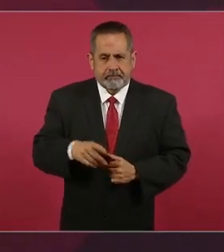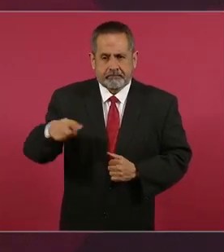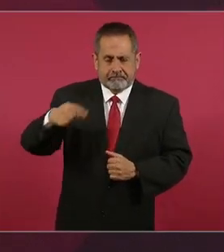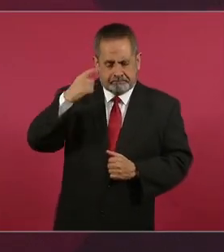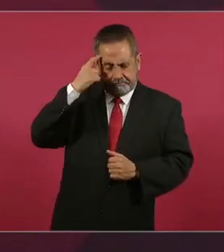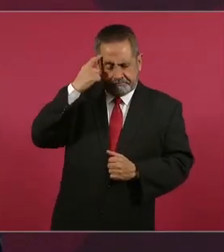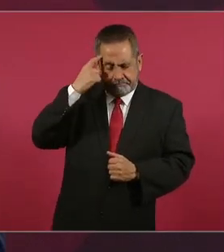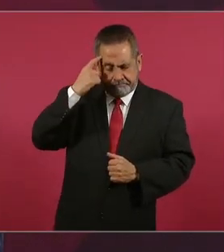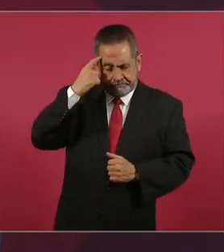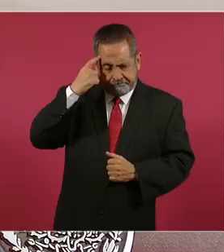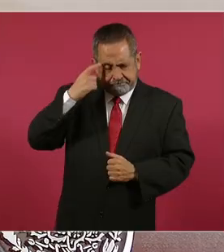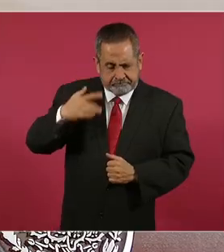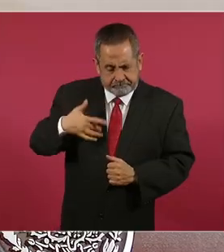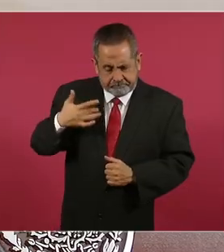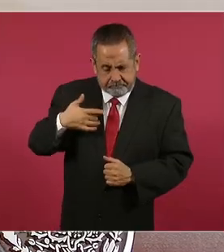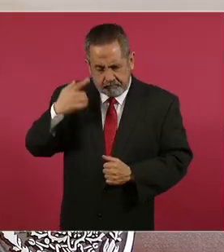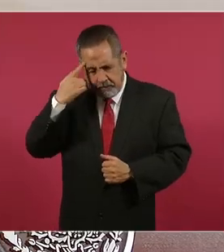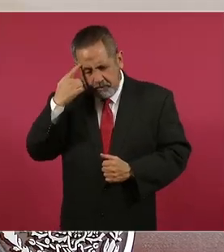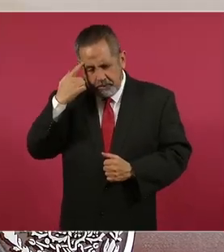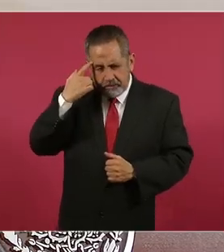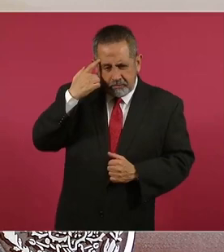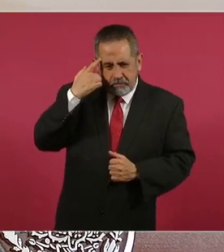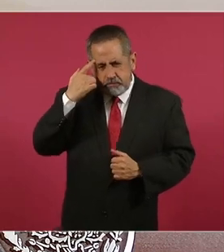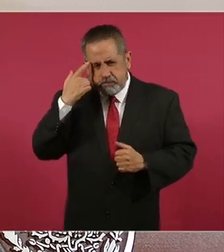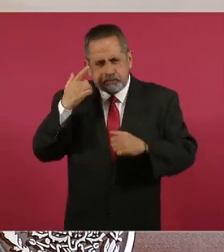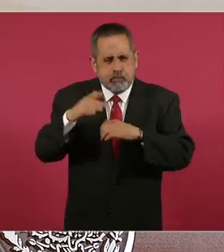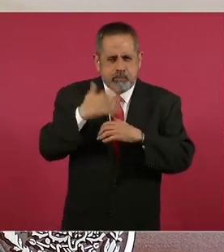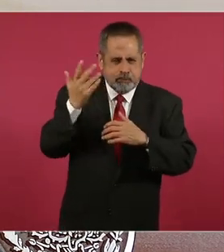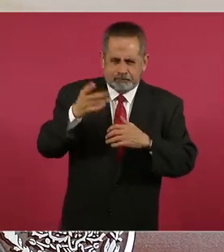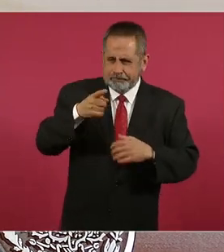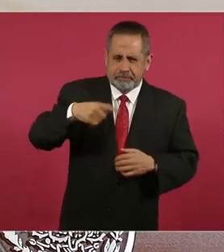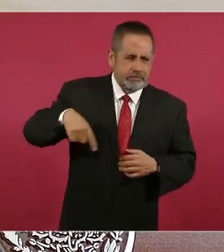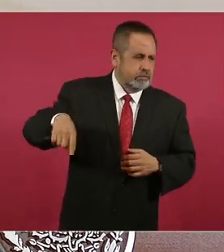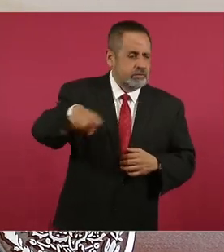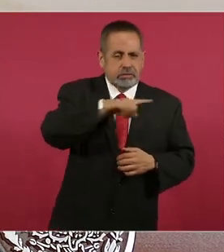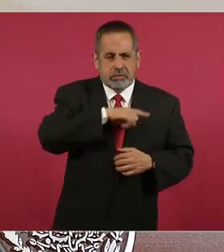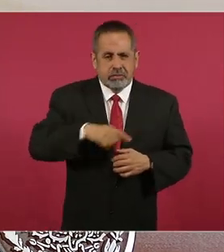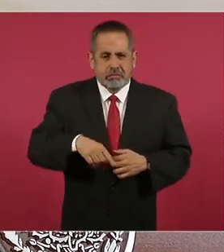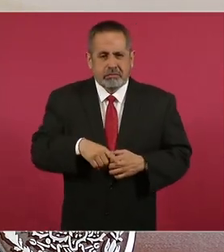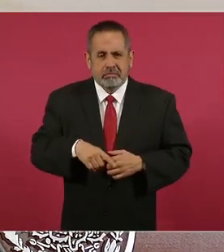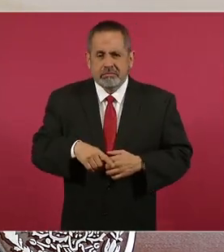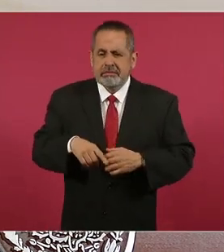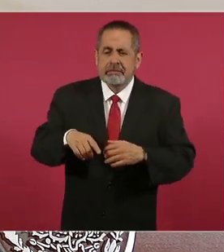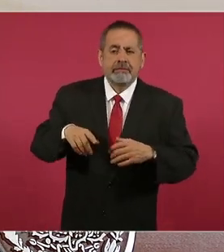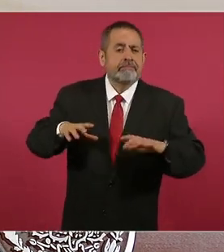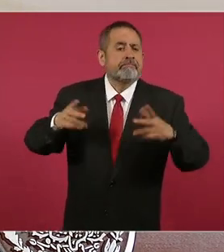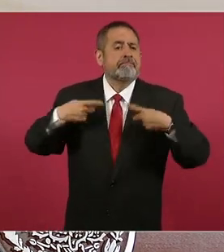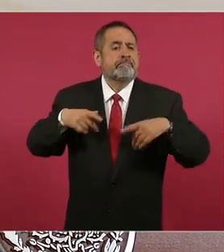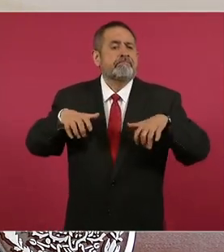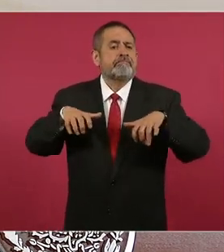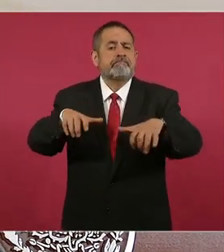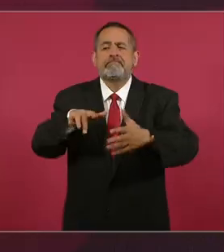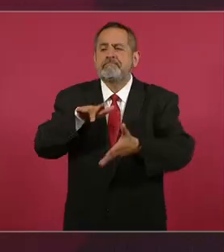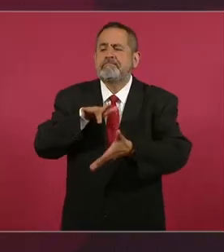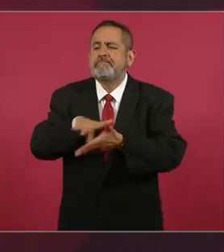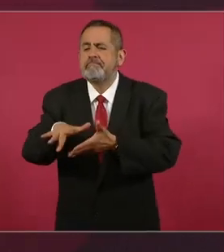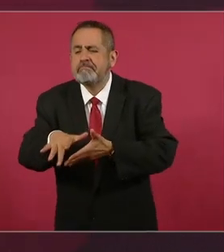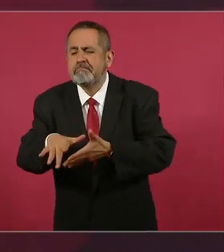preguntarse por qué la pérdida del apoyo